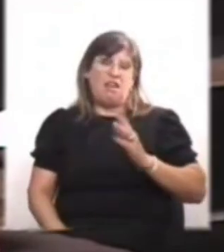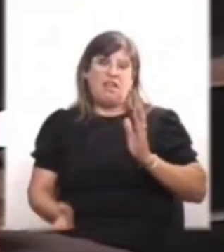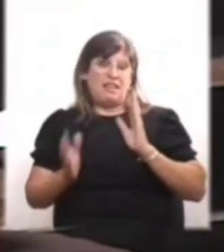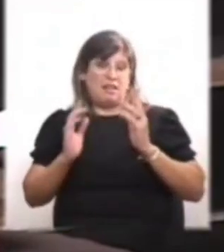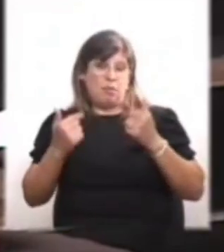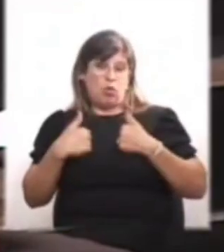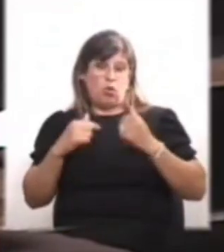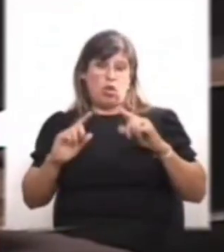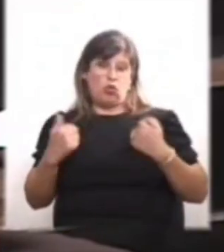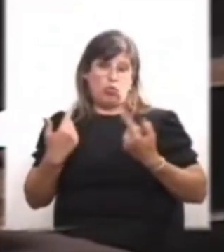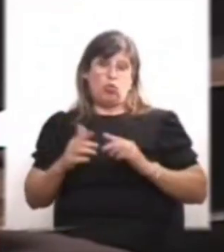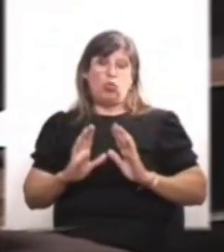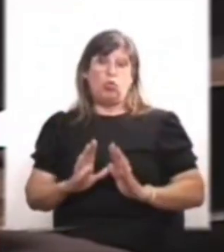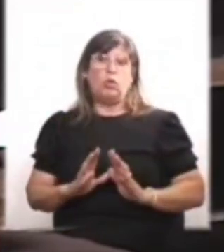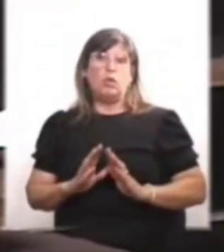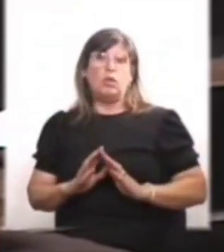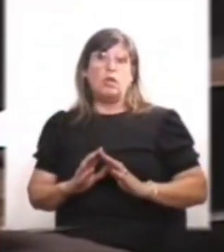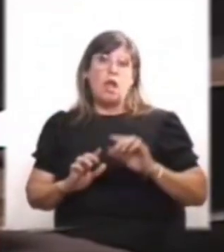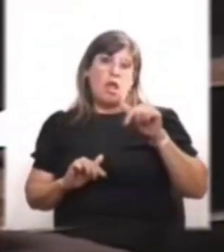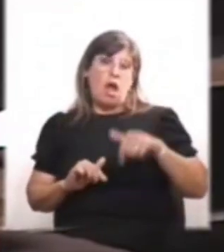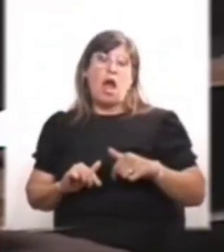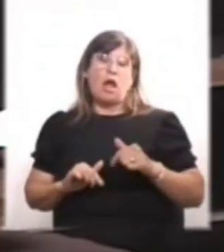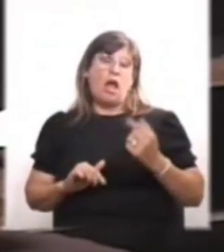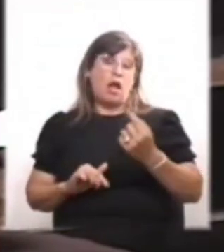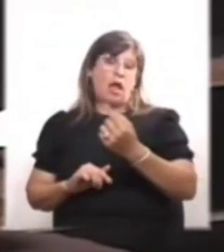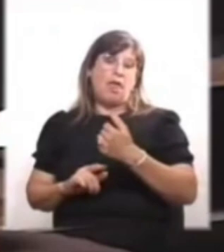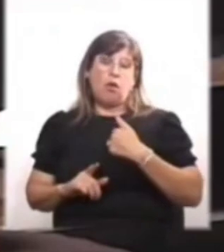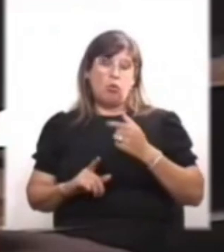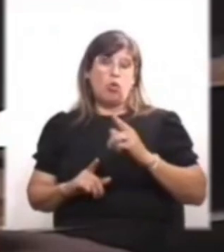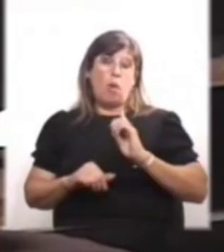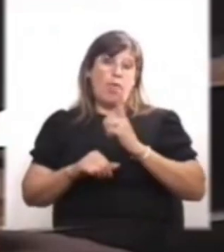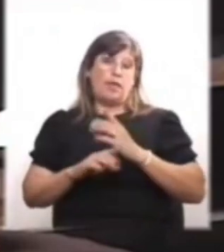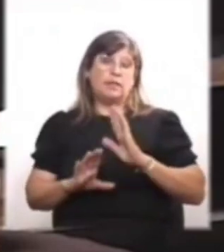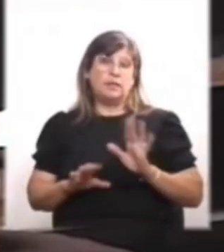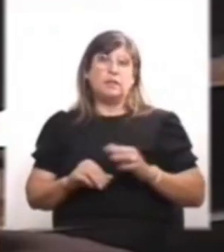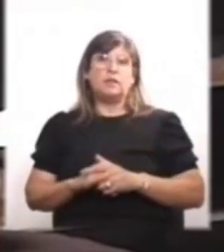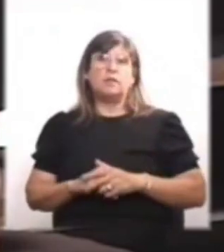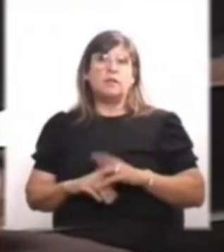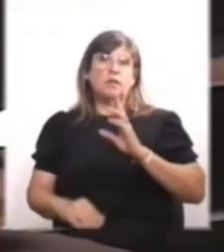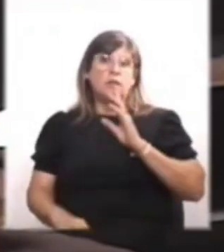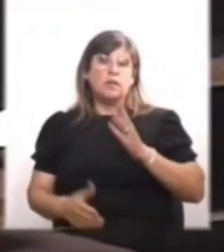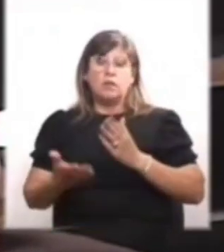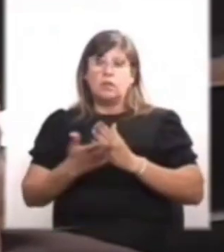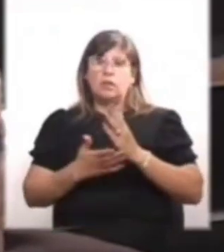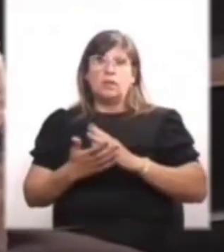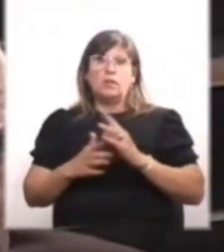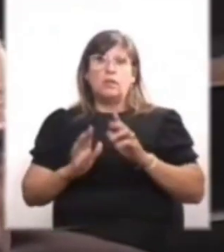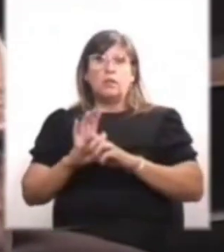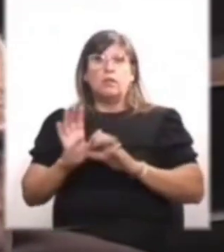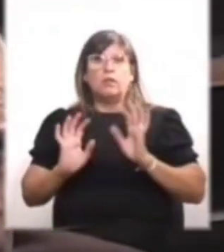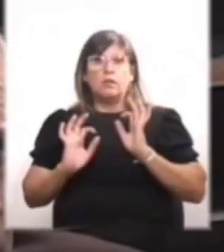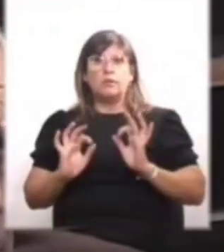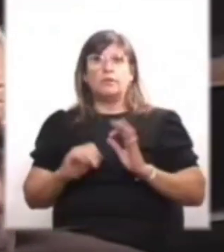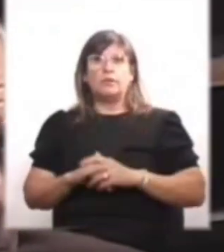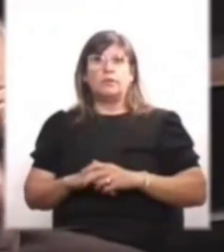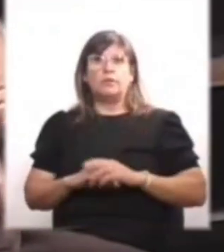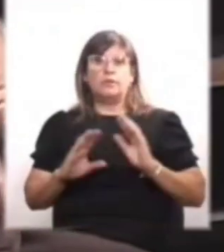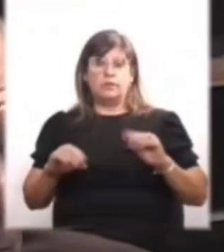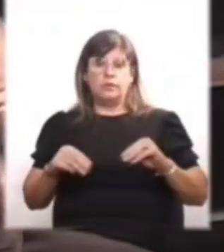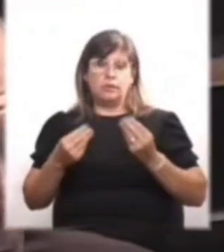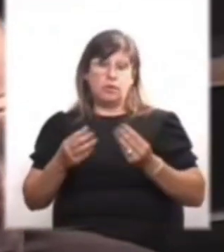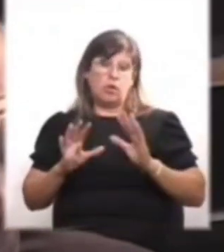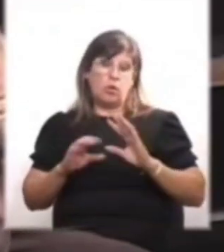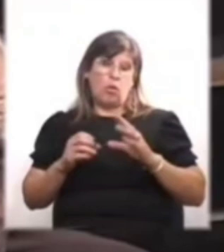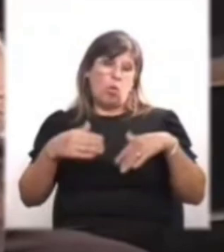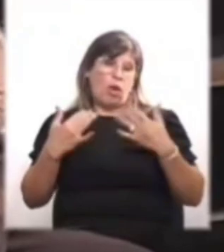tuvimos, y acá cada cual va a resolver lo que resuelva, y el resultado siempre va a ser legítimo, o sea, cualquiera sea la votación,